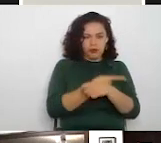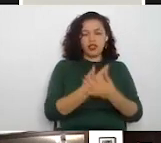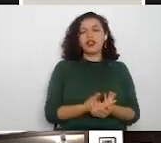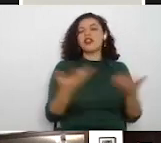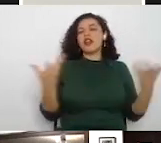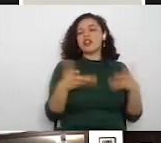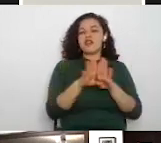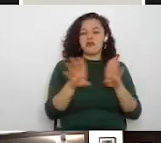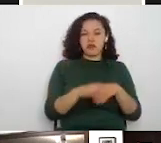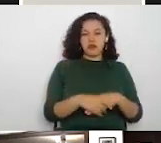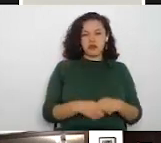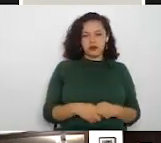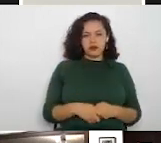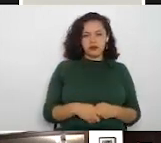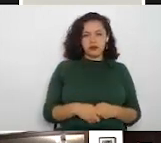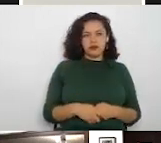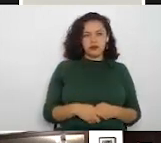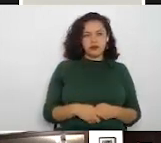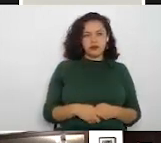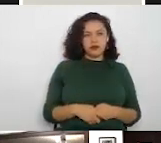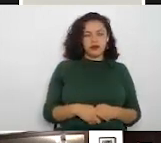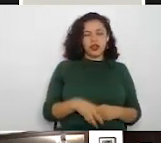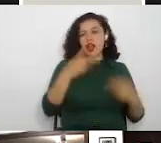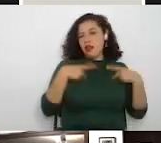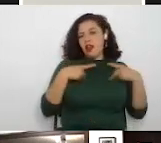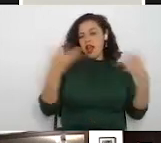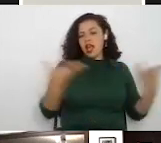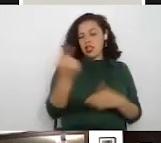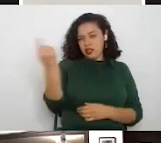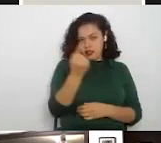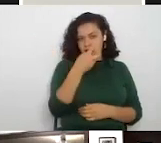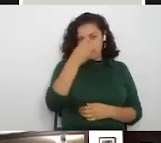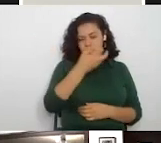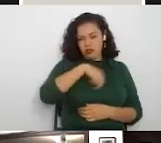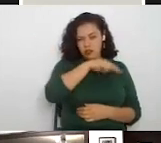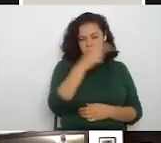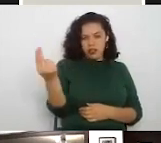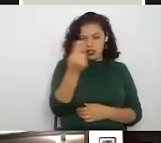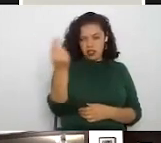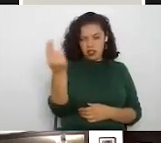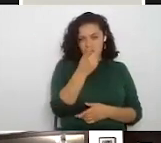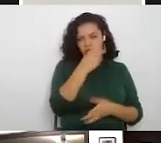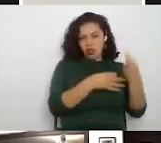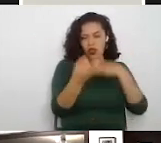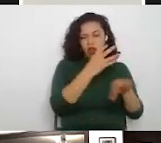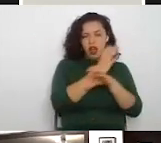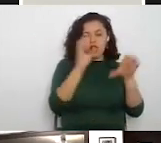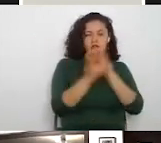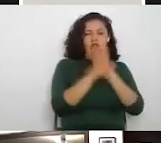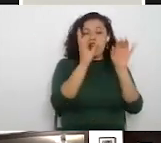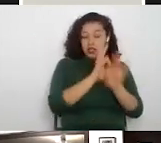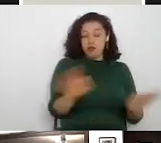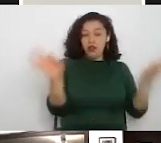cabo, qué está haciendo la persona. Por ello es necesario notar todo lo que se considere